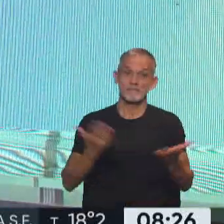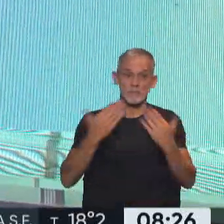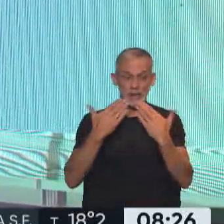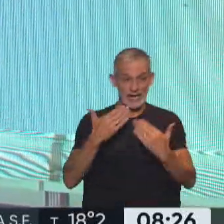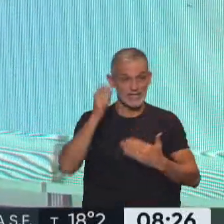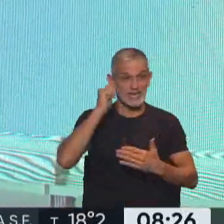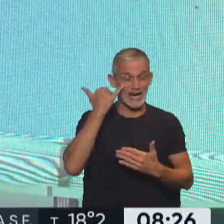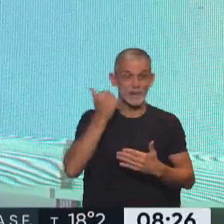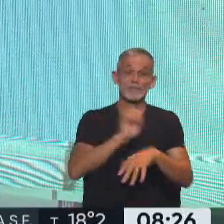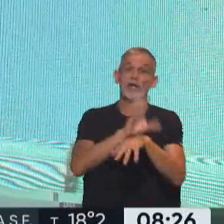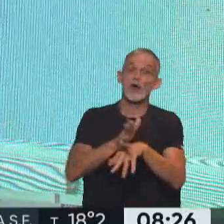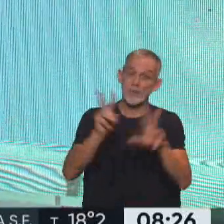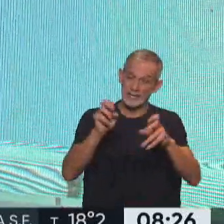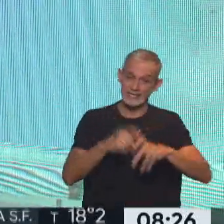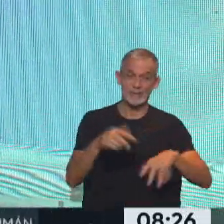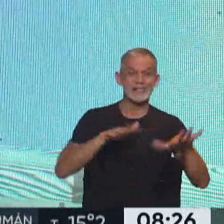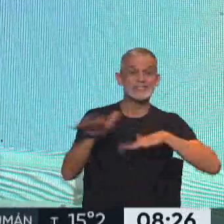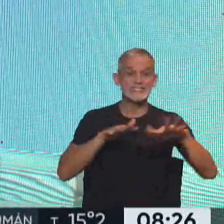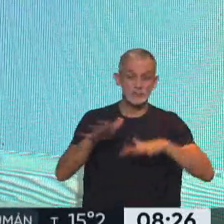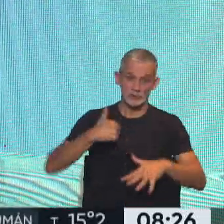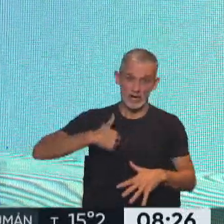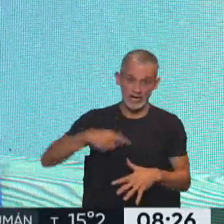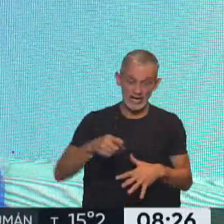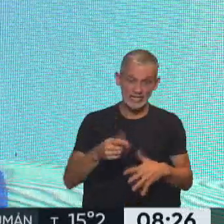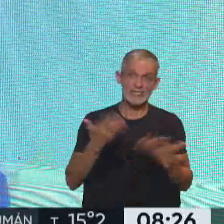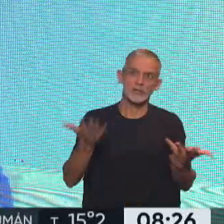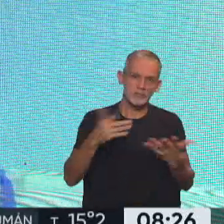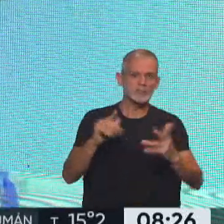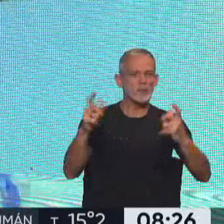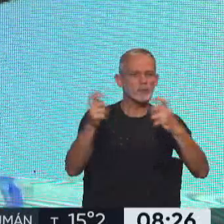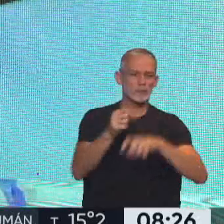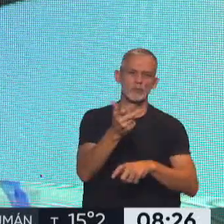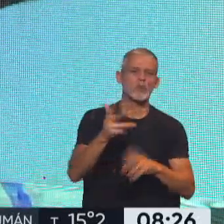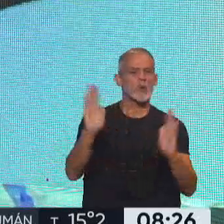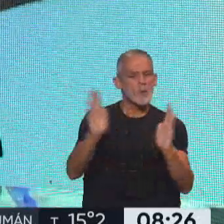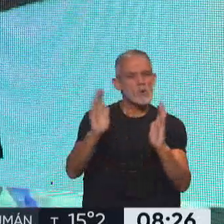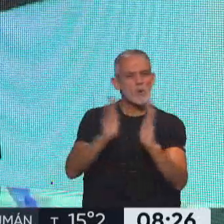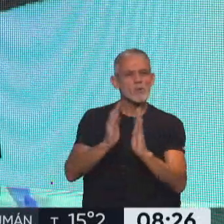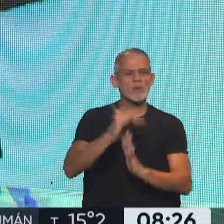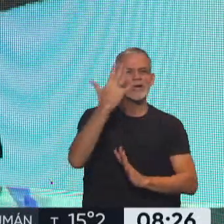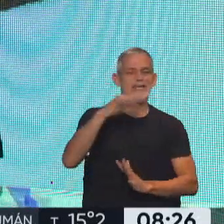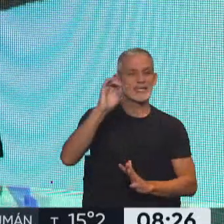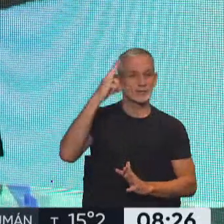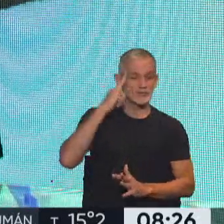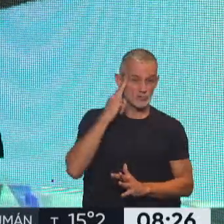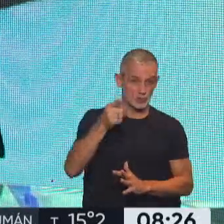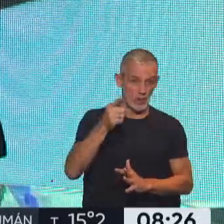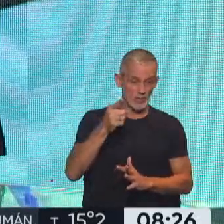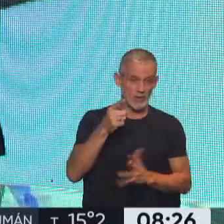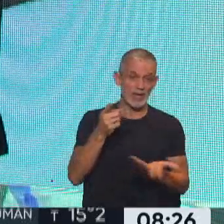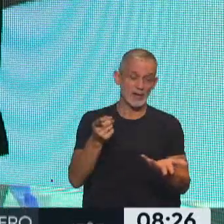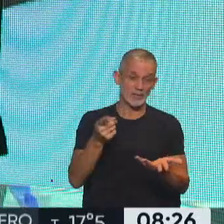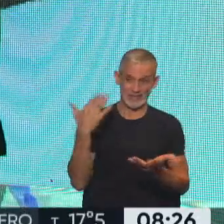Gracias, Gaby. Hablamos de COVID en la Argentina, de la situación que enfrenta nuestro país, afortunadamente con números que van descendiendo, 509 casos en las últimas